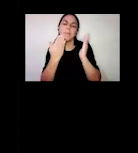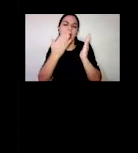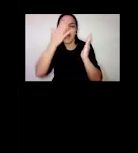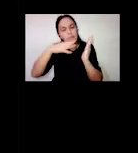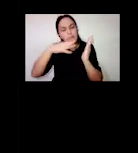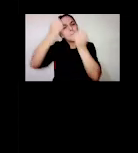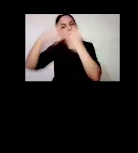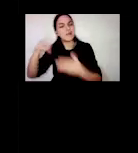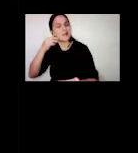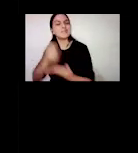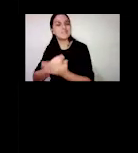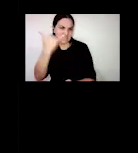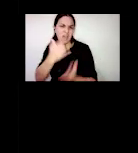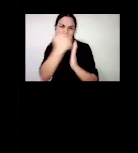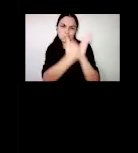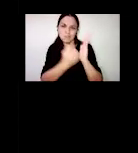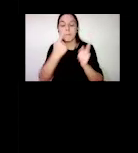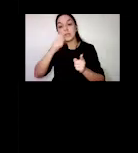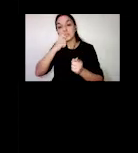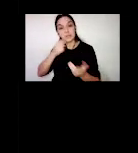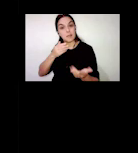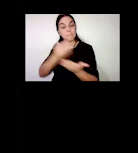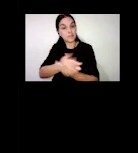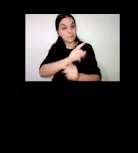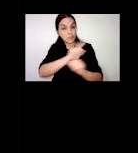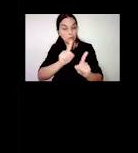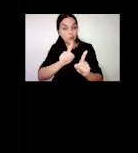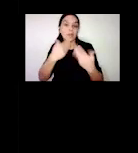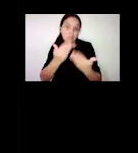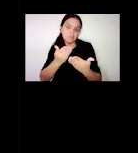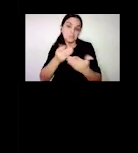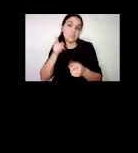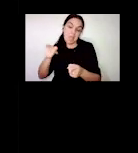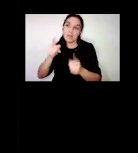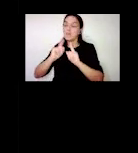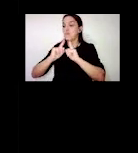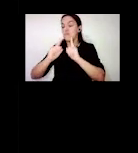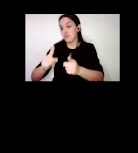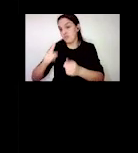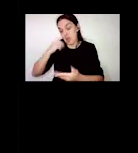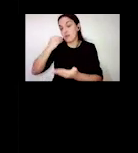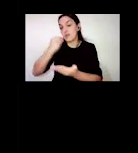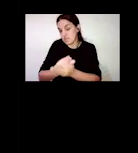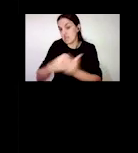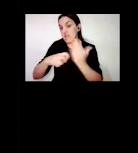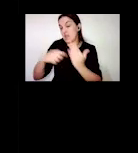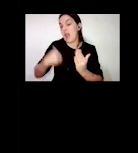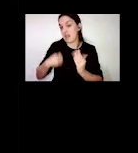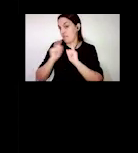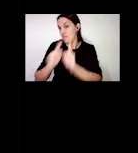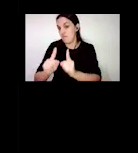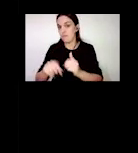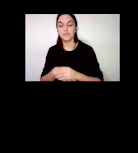pero si no la solicita, no se lo va a dejar de considerar residente fiscal argentino. O sea, la residencia no se pierde